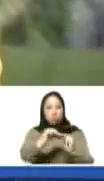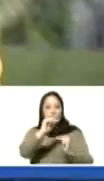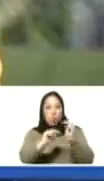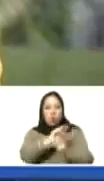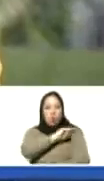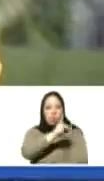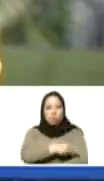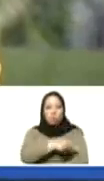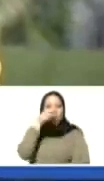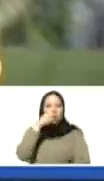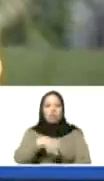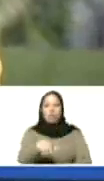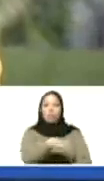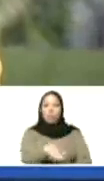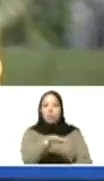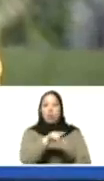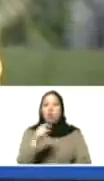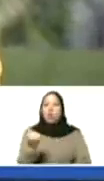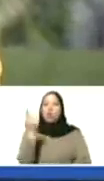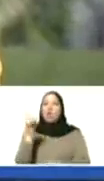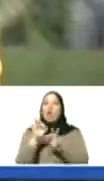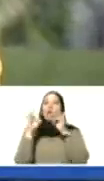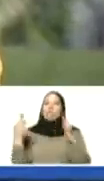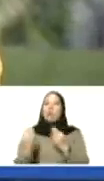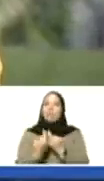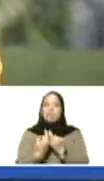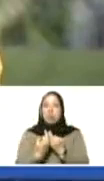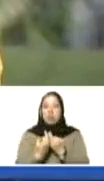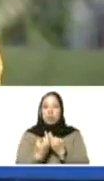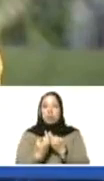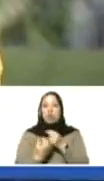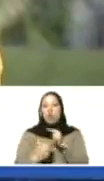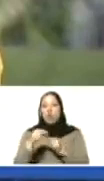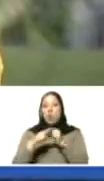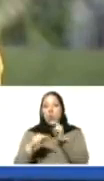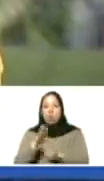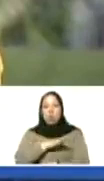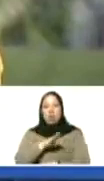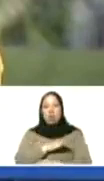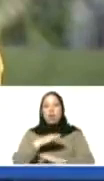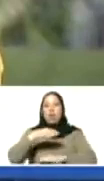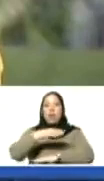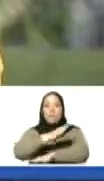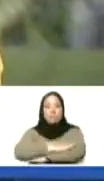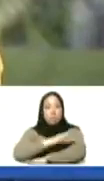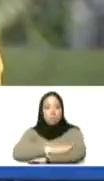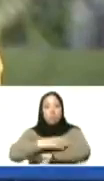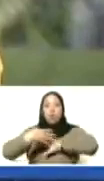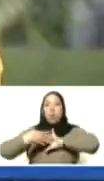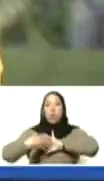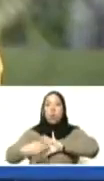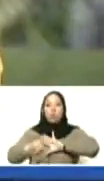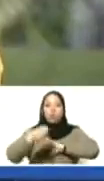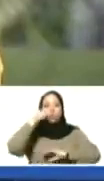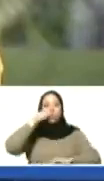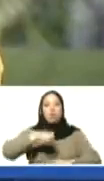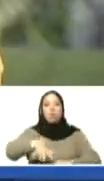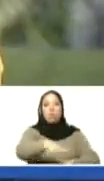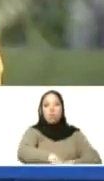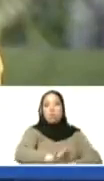Viviendas unifamiliares de autoconstrucción. Ejemplo de que el poder popular sí